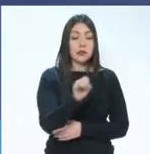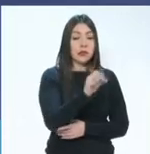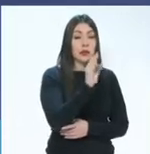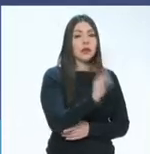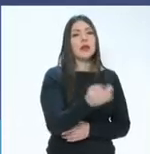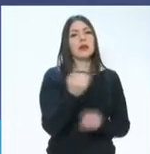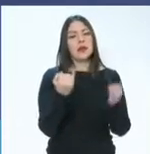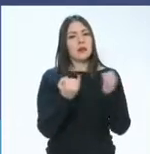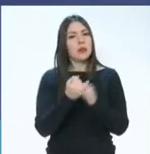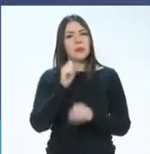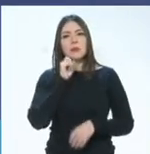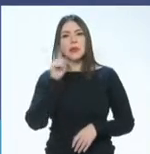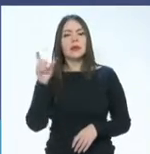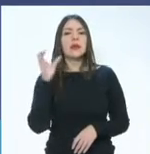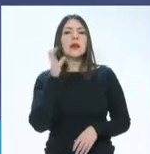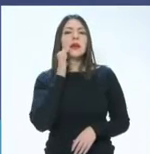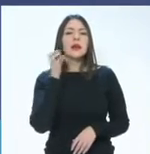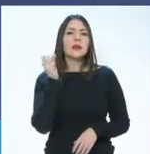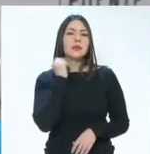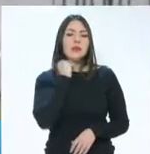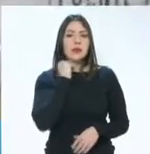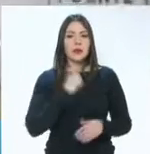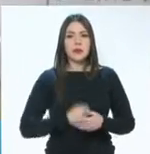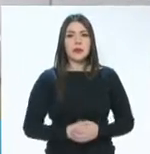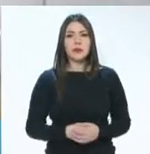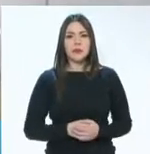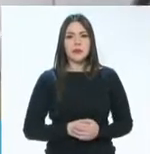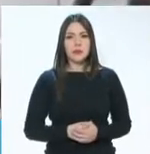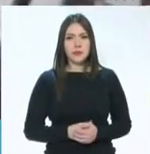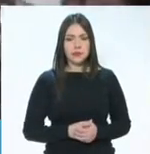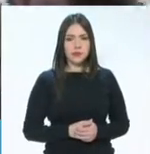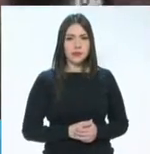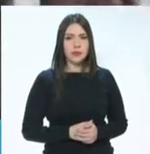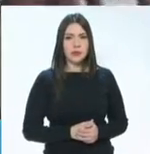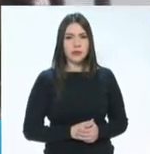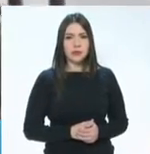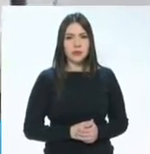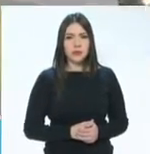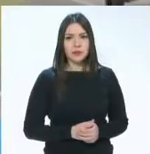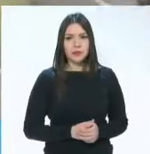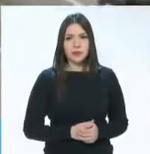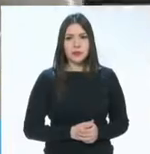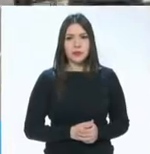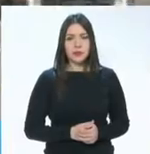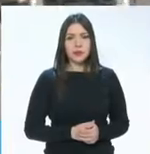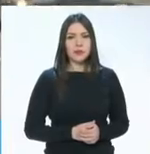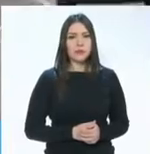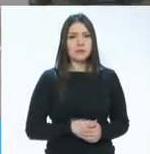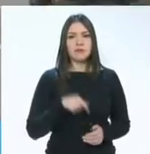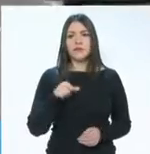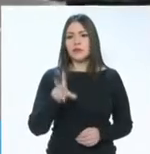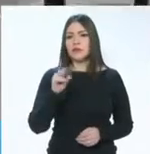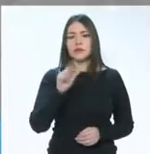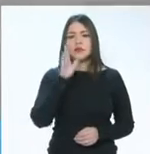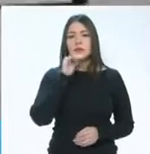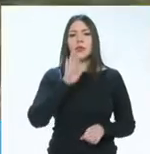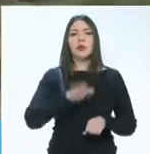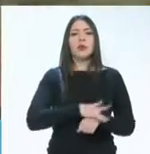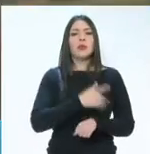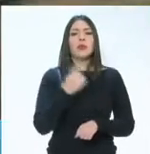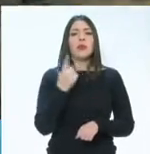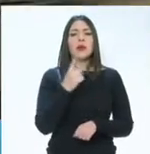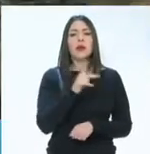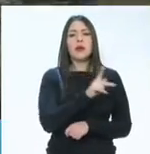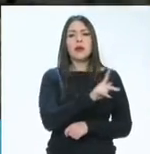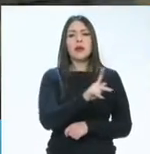Senadores. No es factible, no sé si me estoy explicando. Doctor, ¿y usted consideraría, usted consideraría que en el